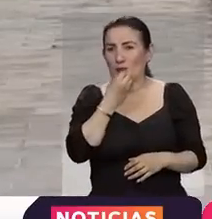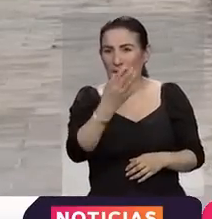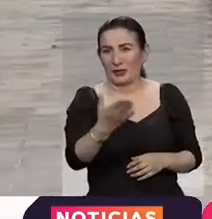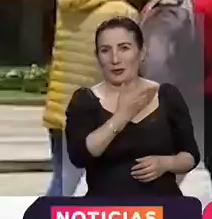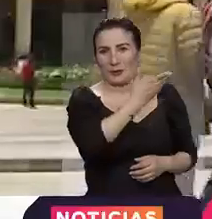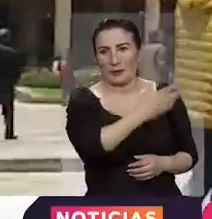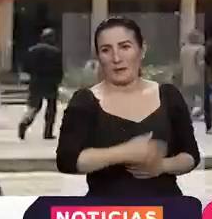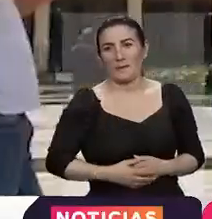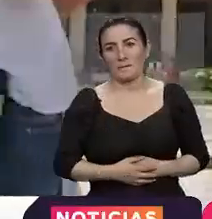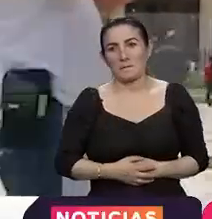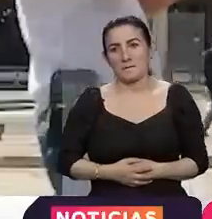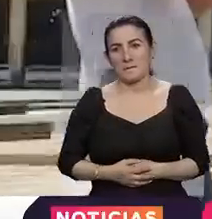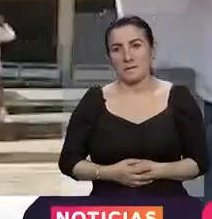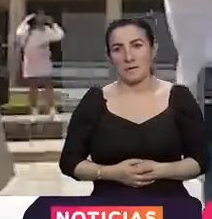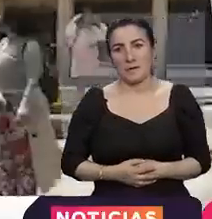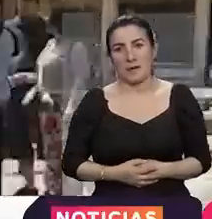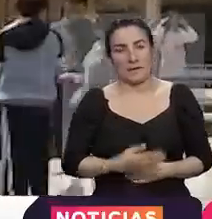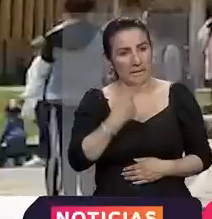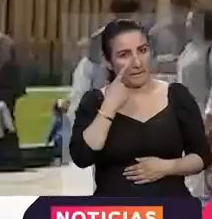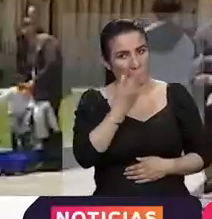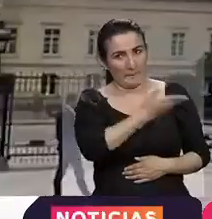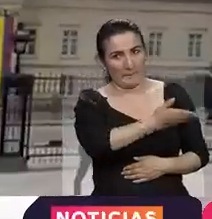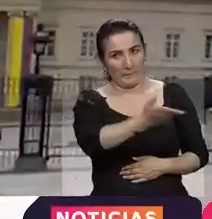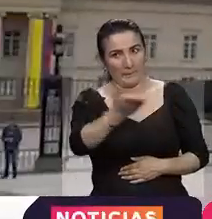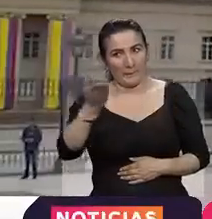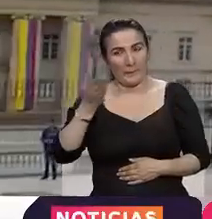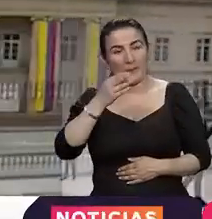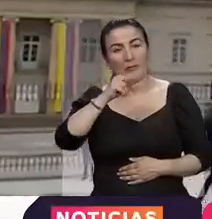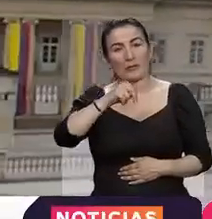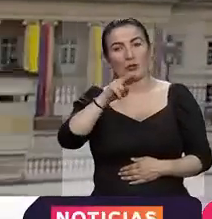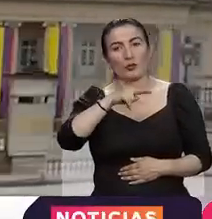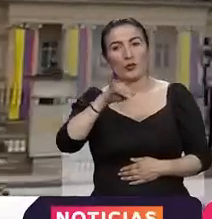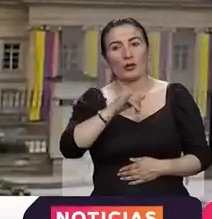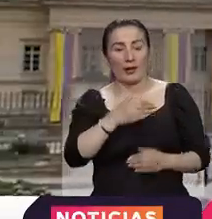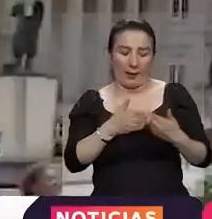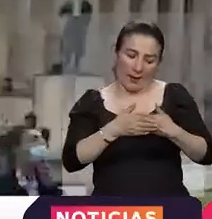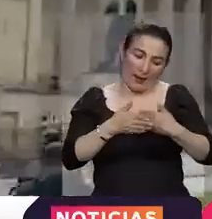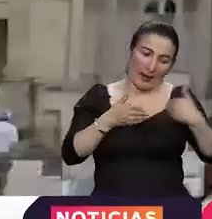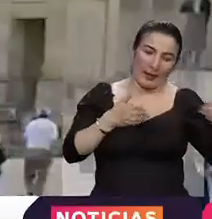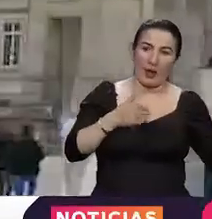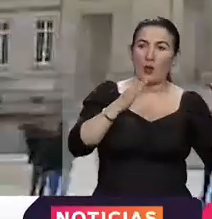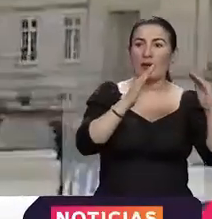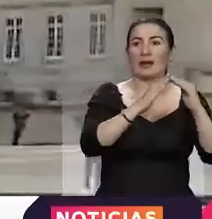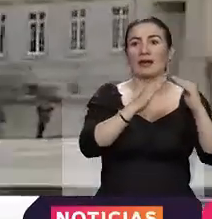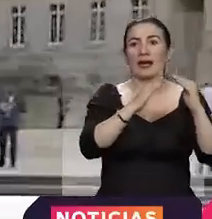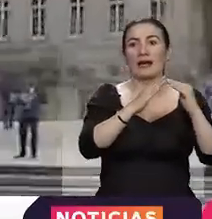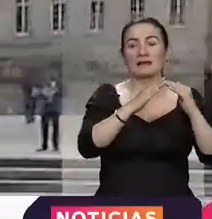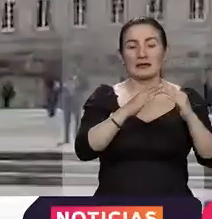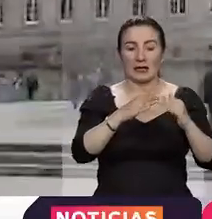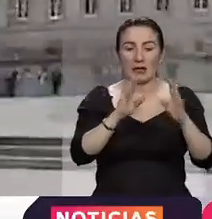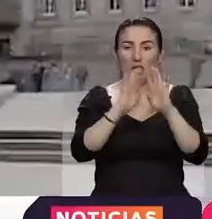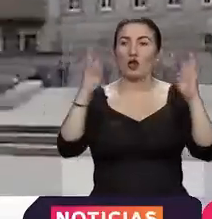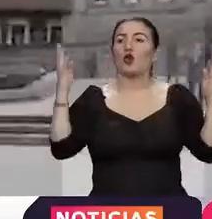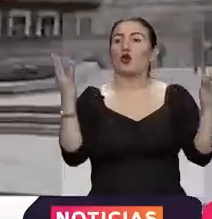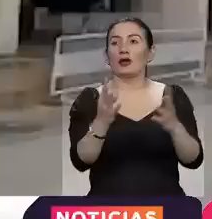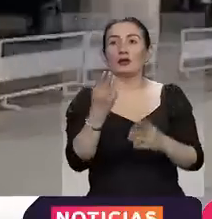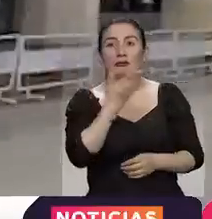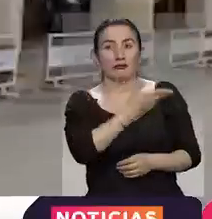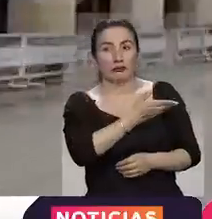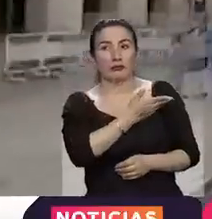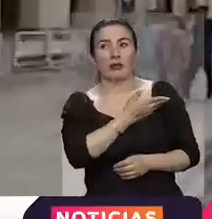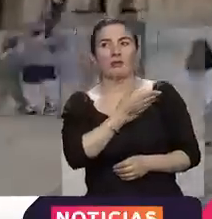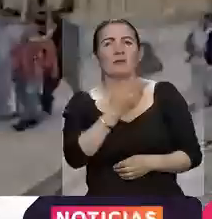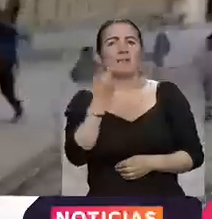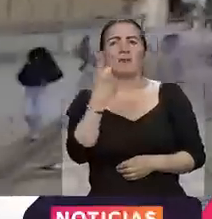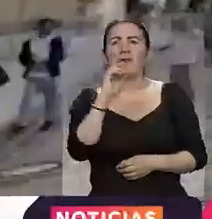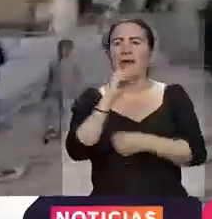historia. Esta es la Plaza Núñez. Se encuentra al lado de la Casa de Nariño y el Congreso de la República. Por más